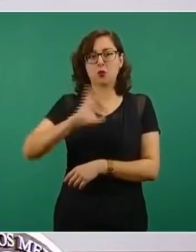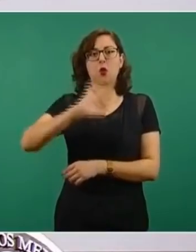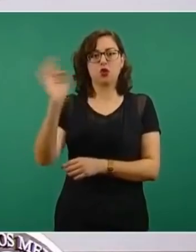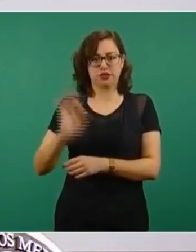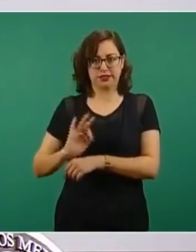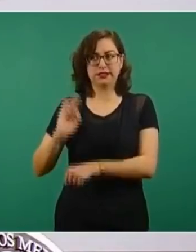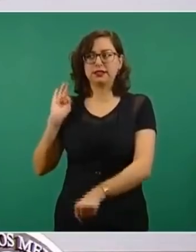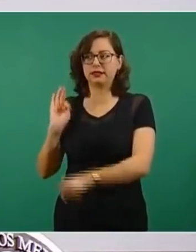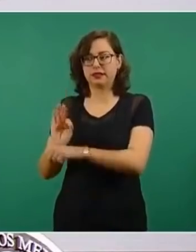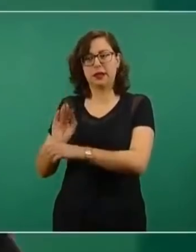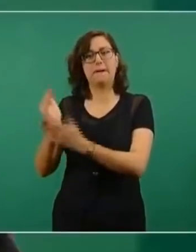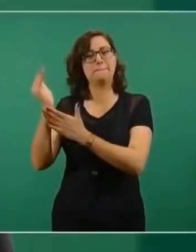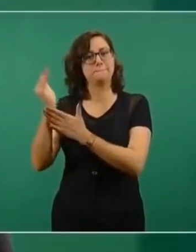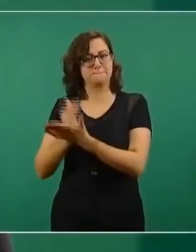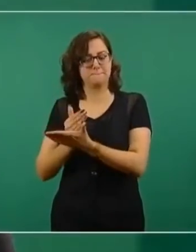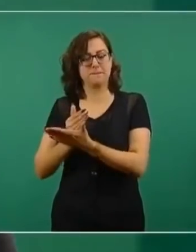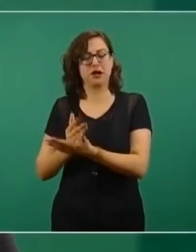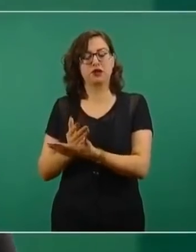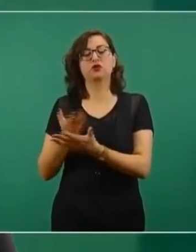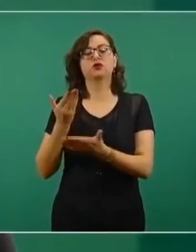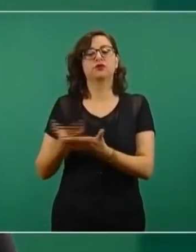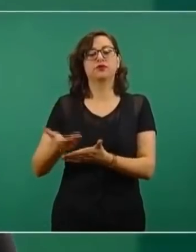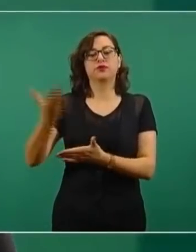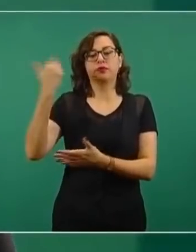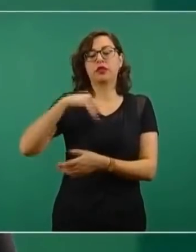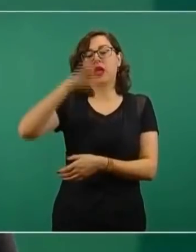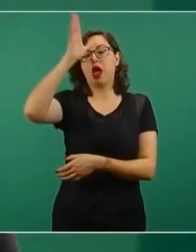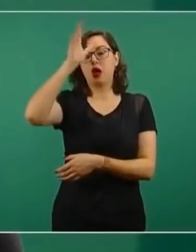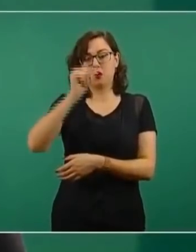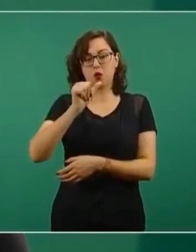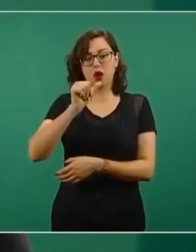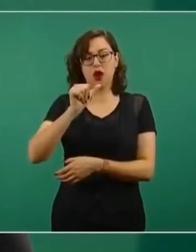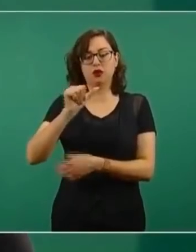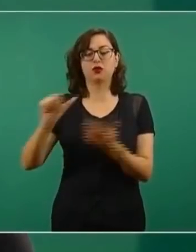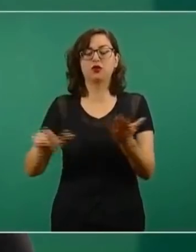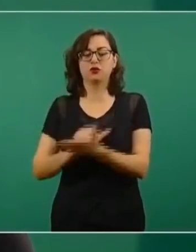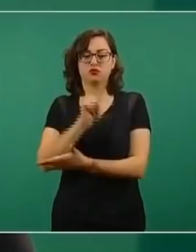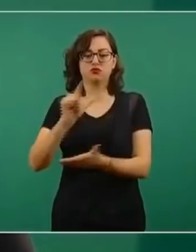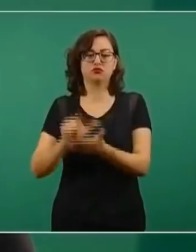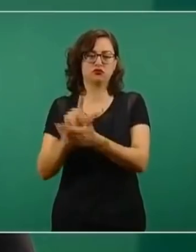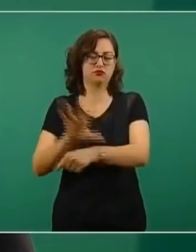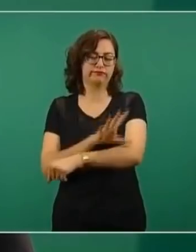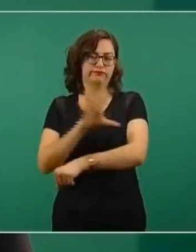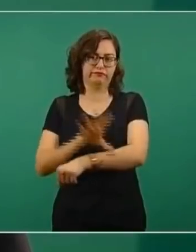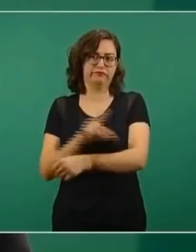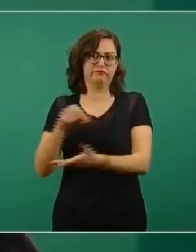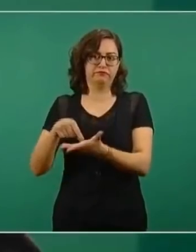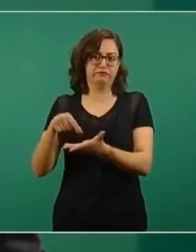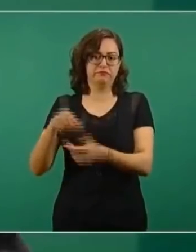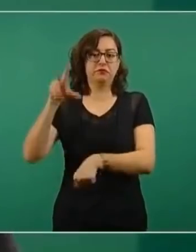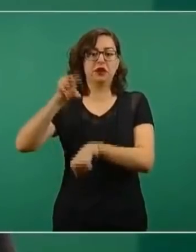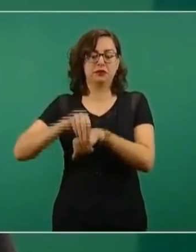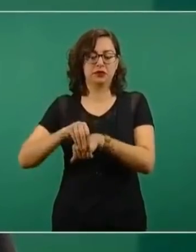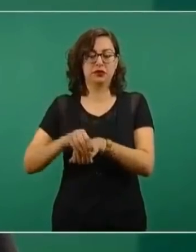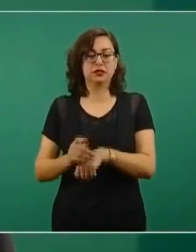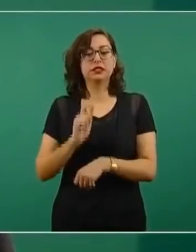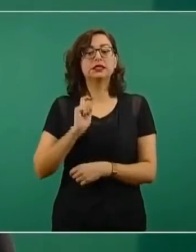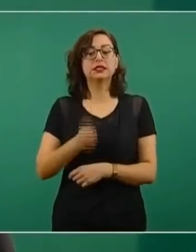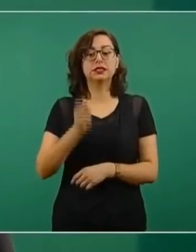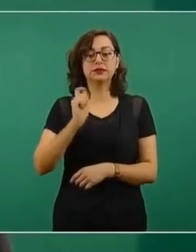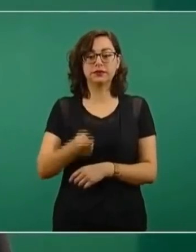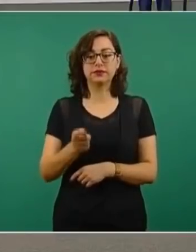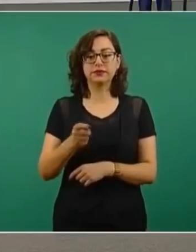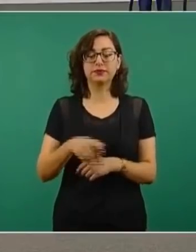a través del acuerdo que se publicó a razón de la Ley de la Industria Eléctrica. Ese acuerdo define que